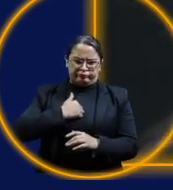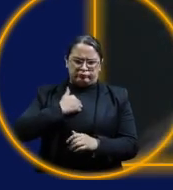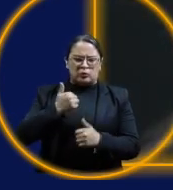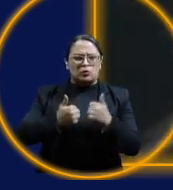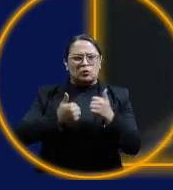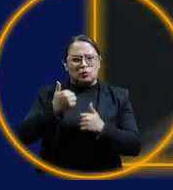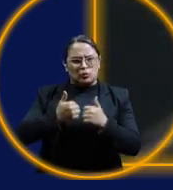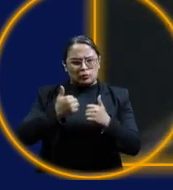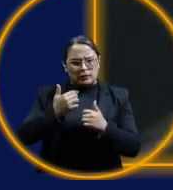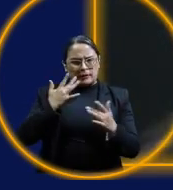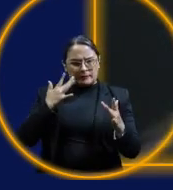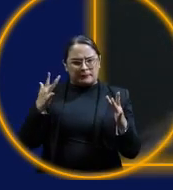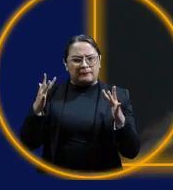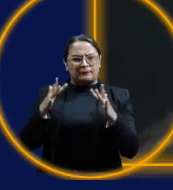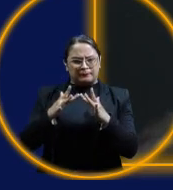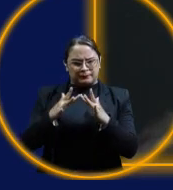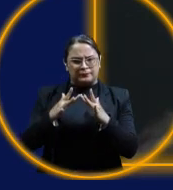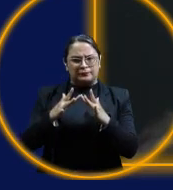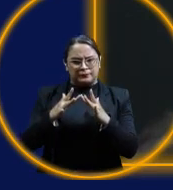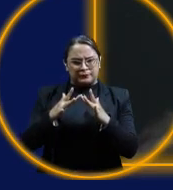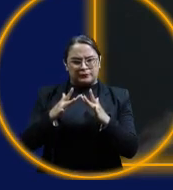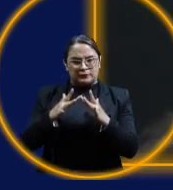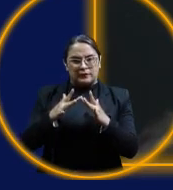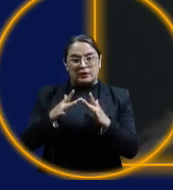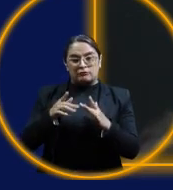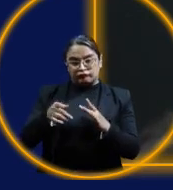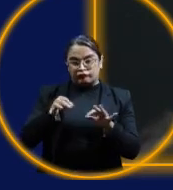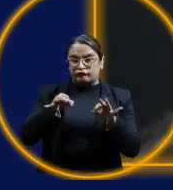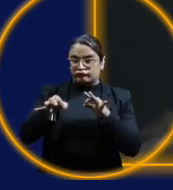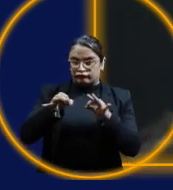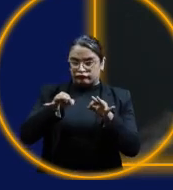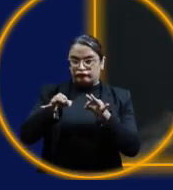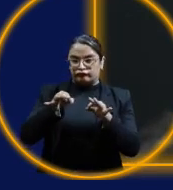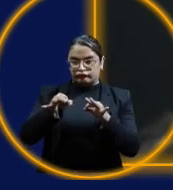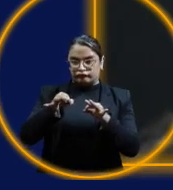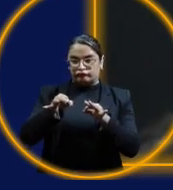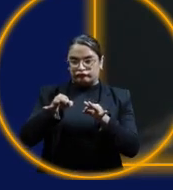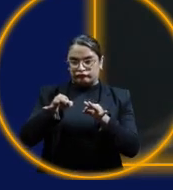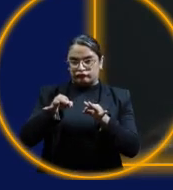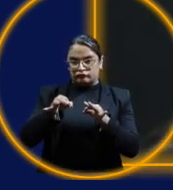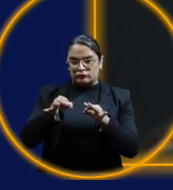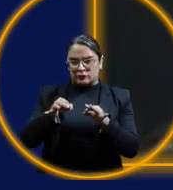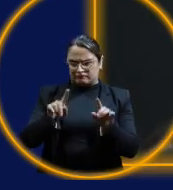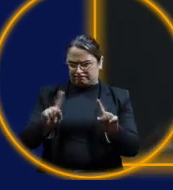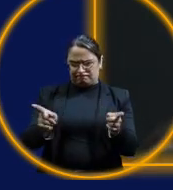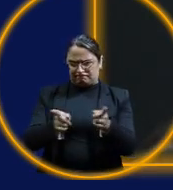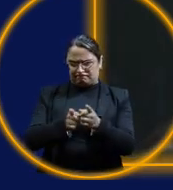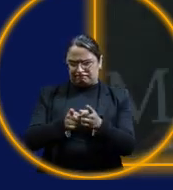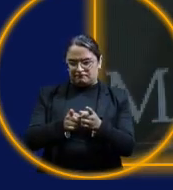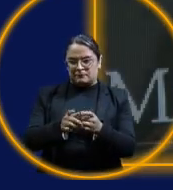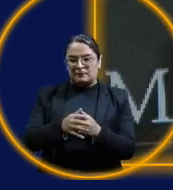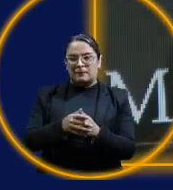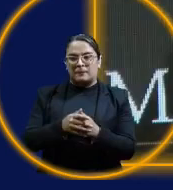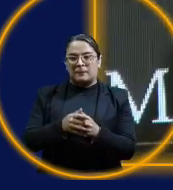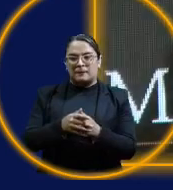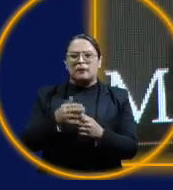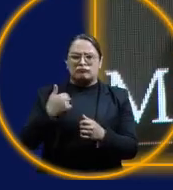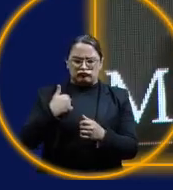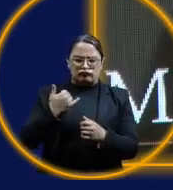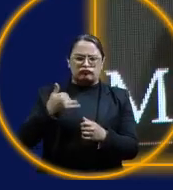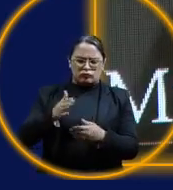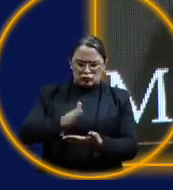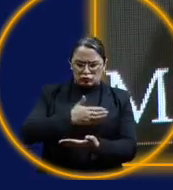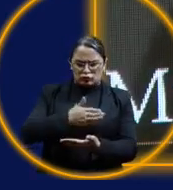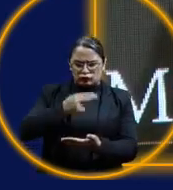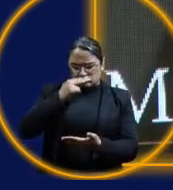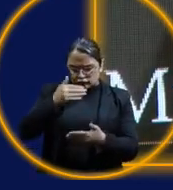reseña historia Cómo empezó con los miner Birds los pequeños voy a tratar de ser muy breve es difícil de hacer a tocar música cuando